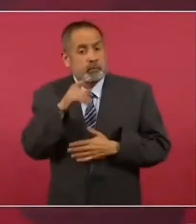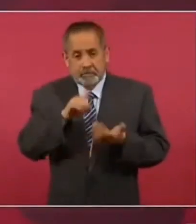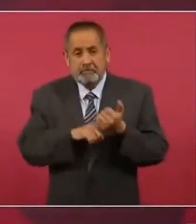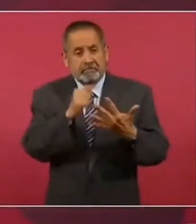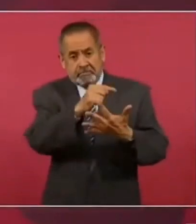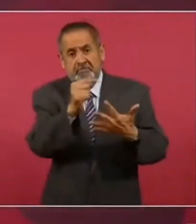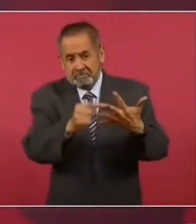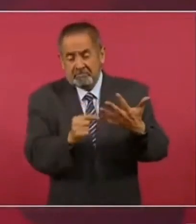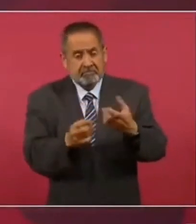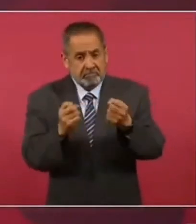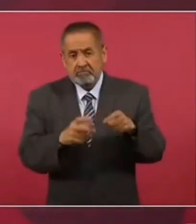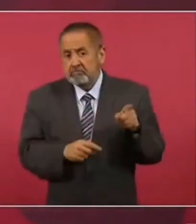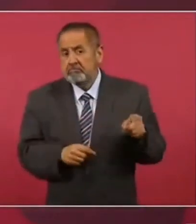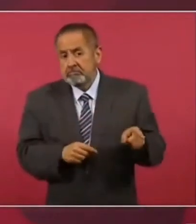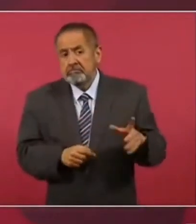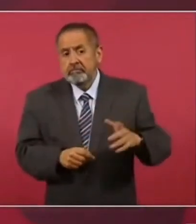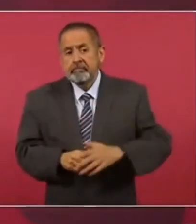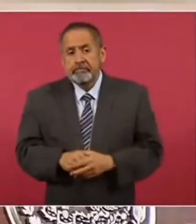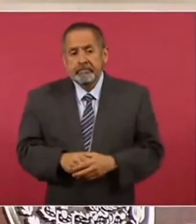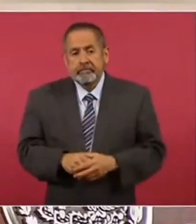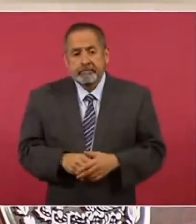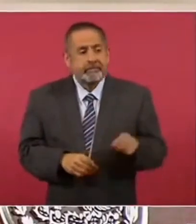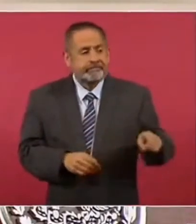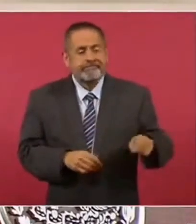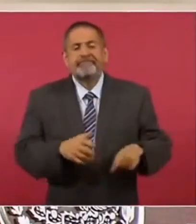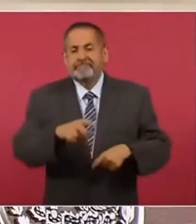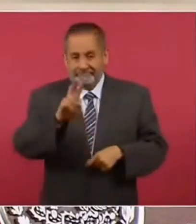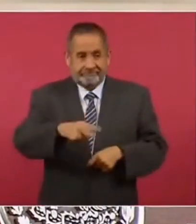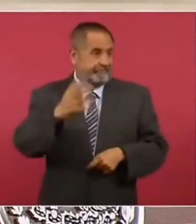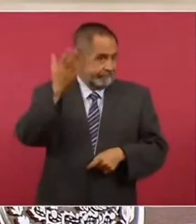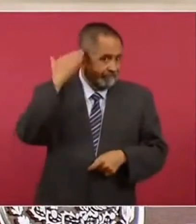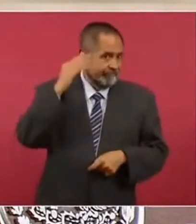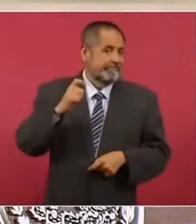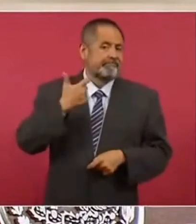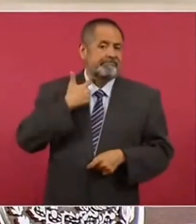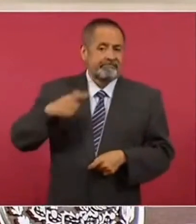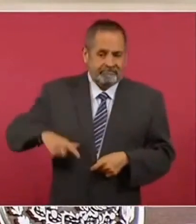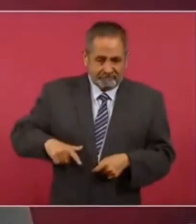todo lo que se callaba antes y se hacía